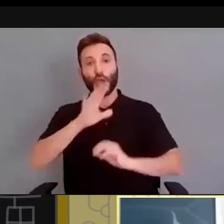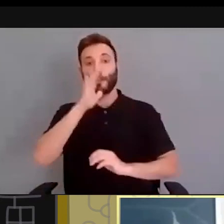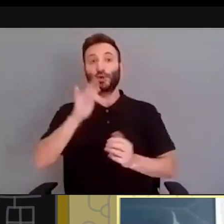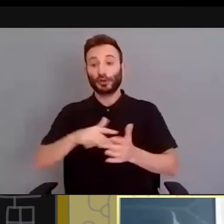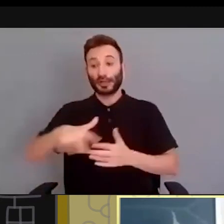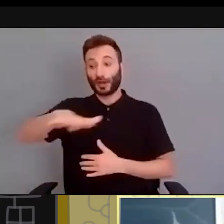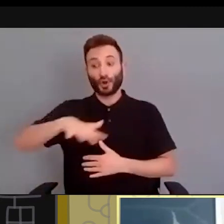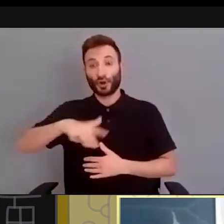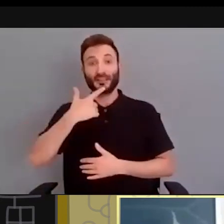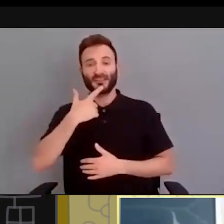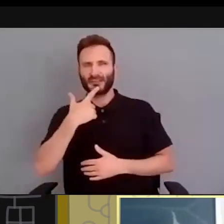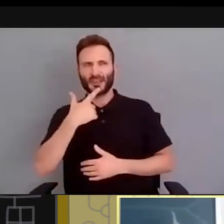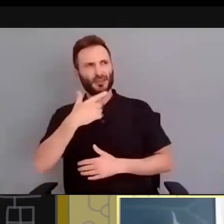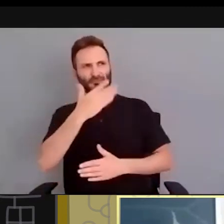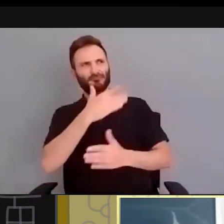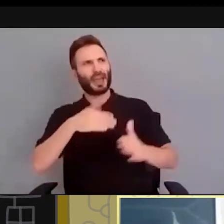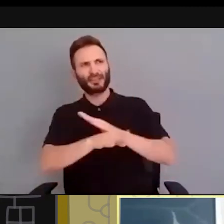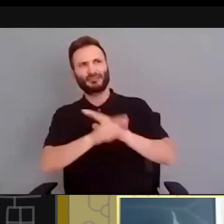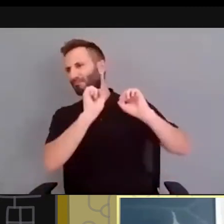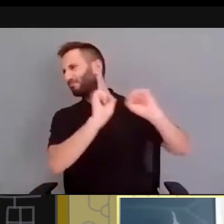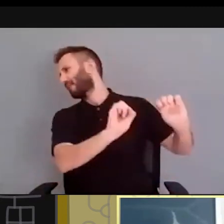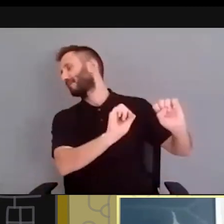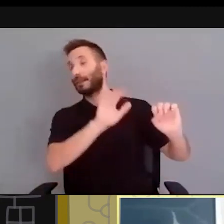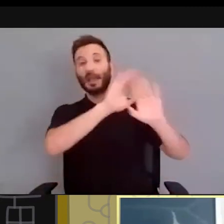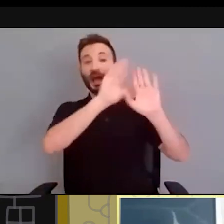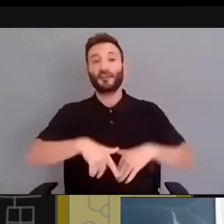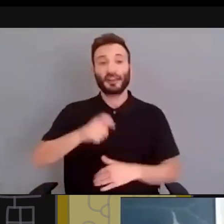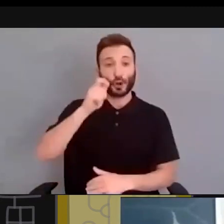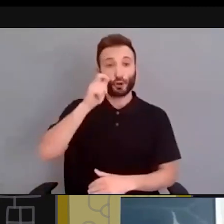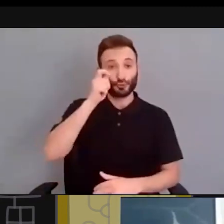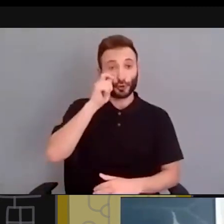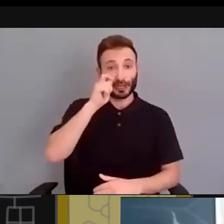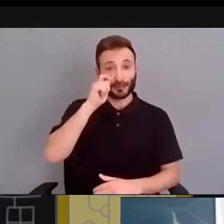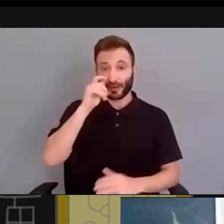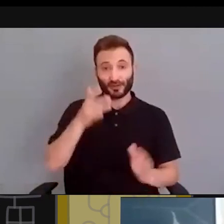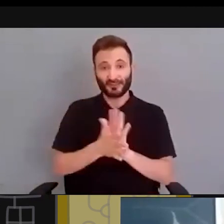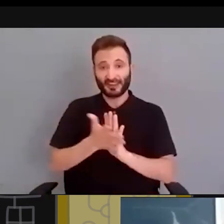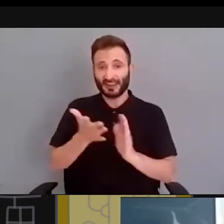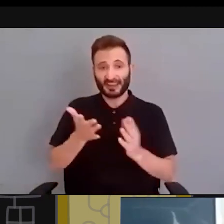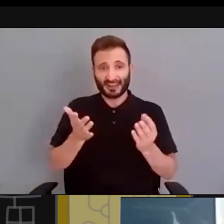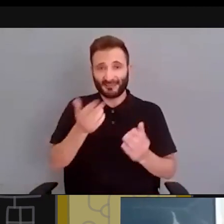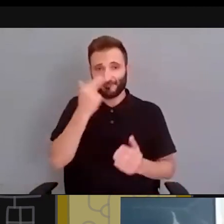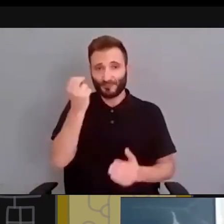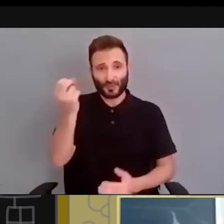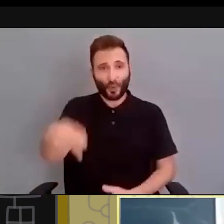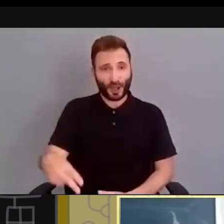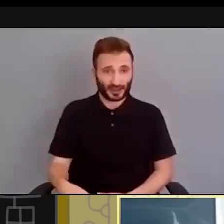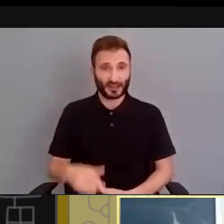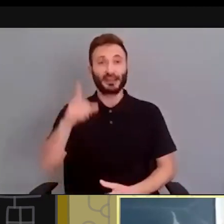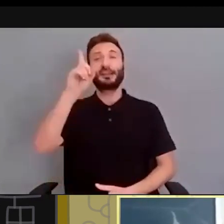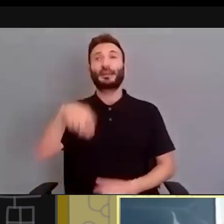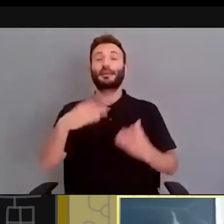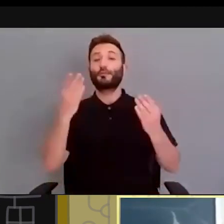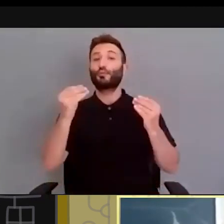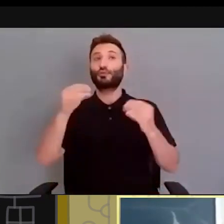local, el turismo va a salir una rana. Y hemos visto en muchos destinos que el modelo